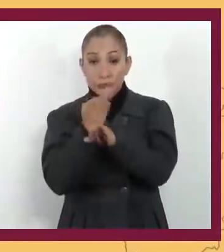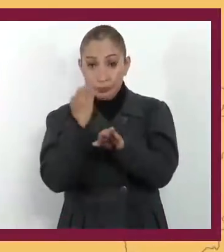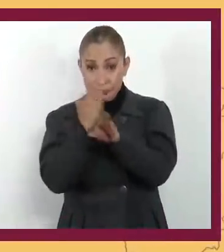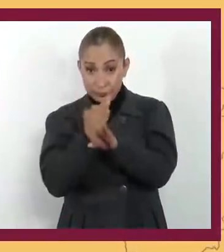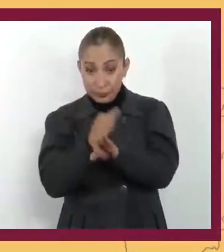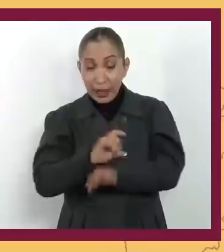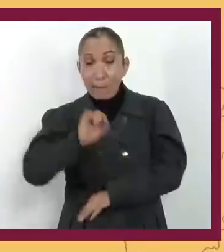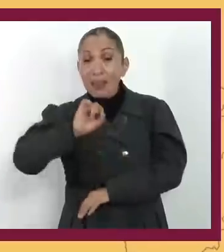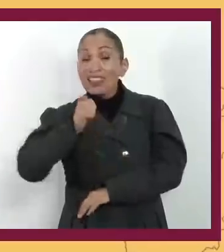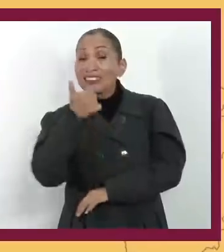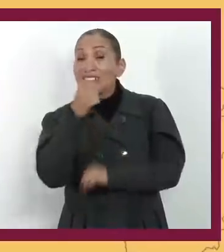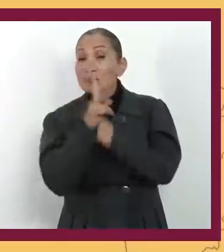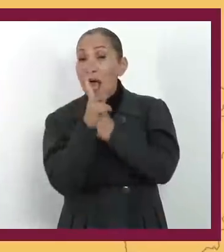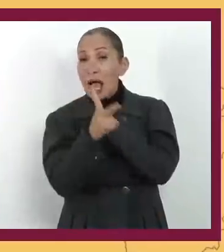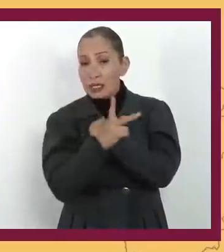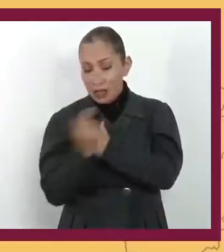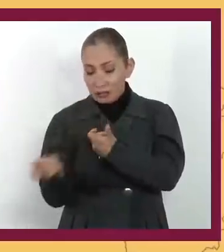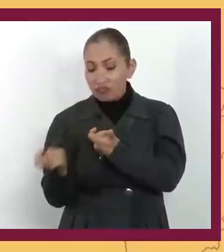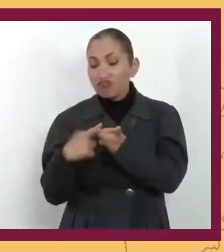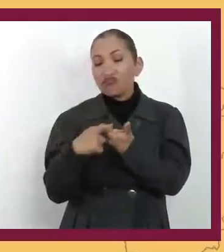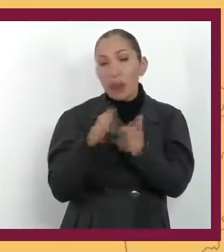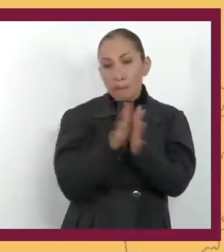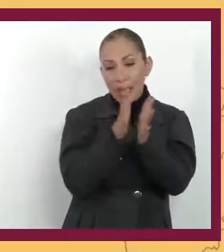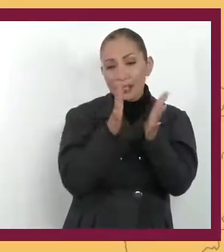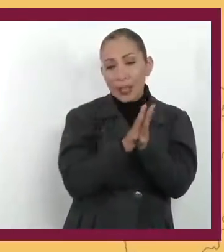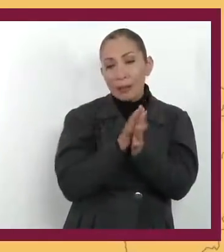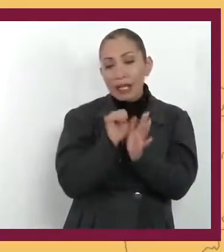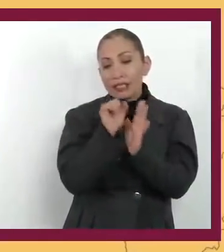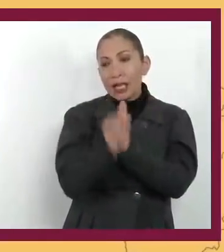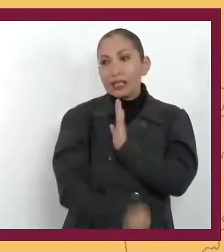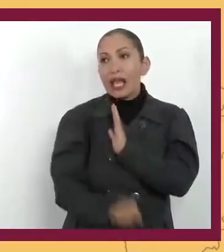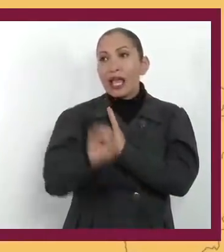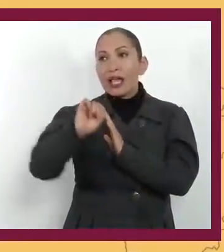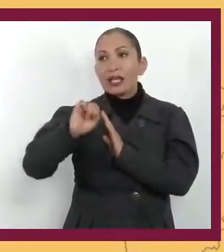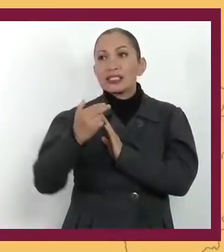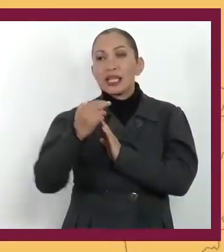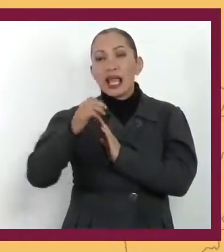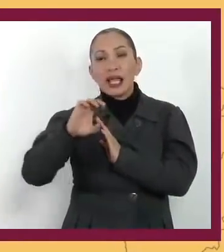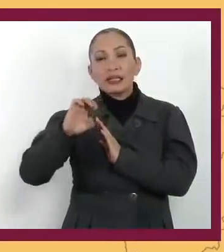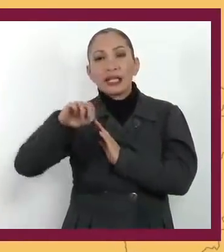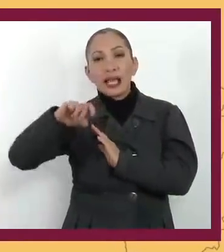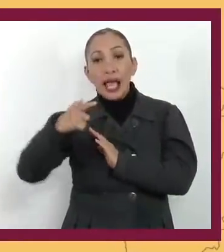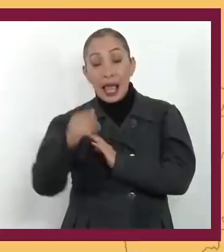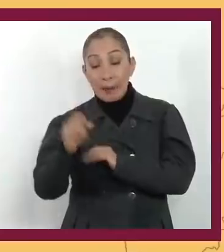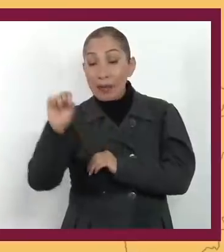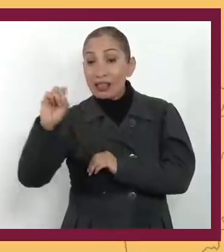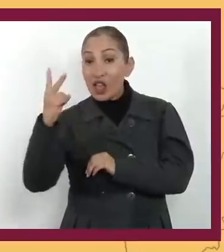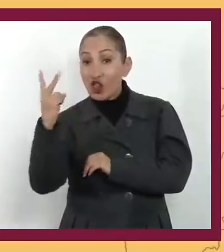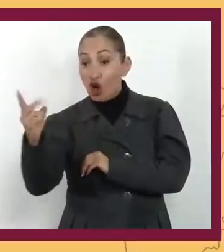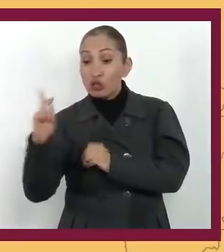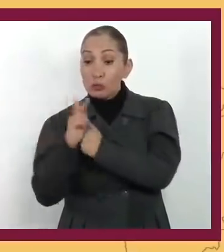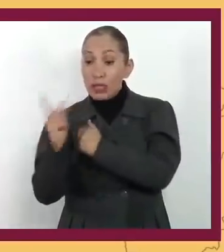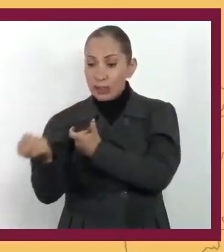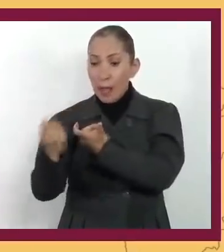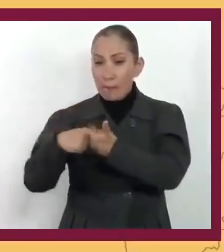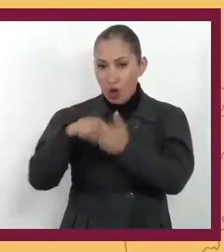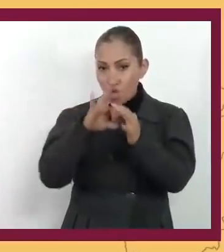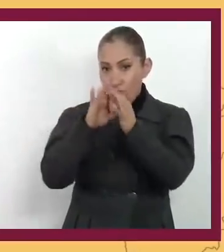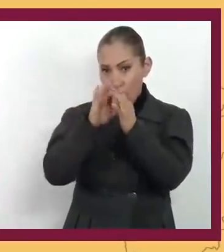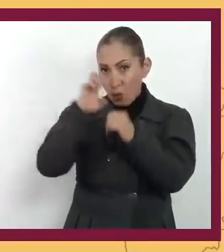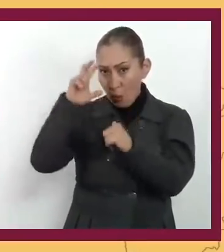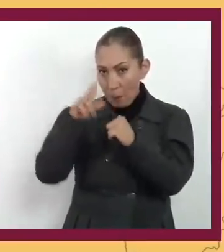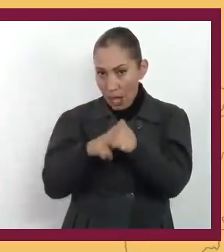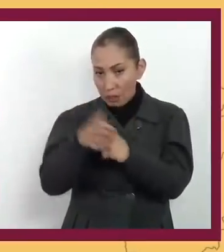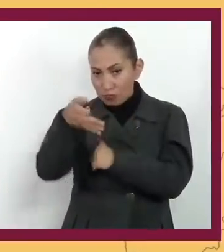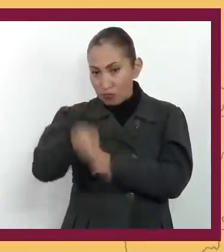Actualmente, 26 países participan plenamente en el sistema Schengen. 22 de ellos son Estados miembros de la Unión